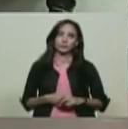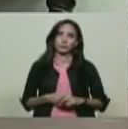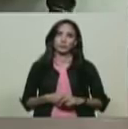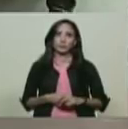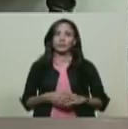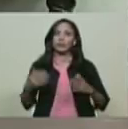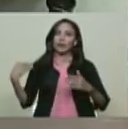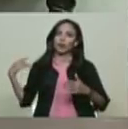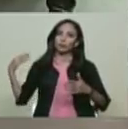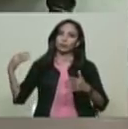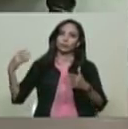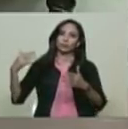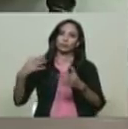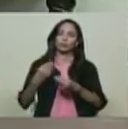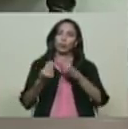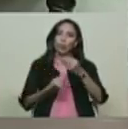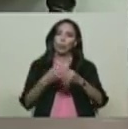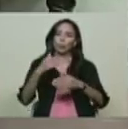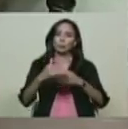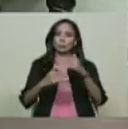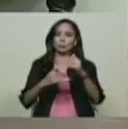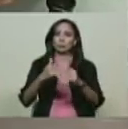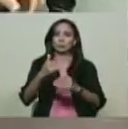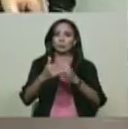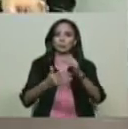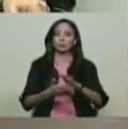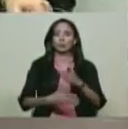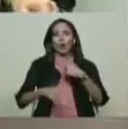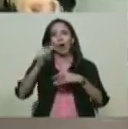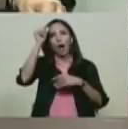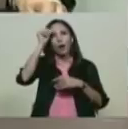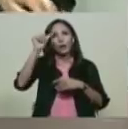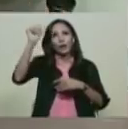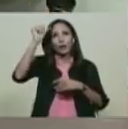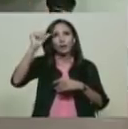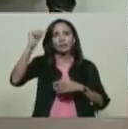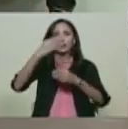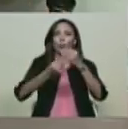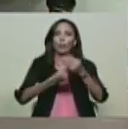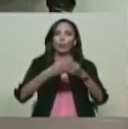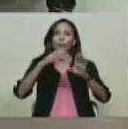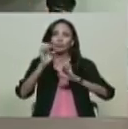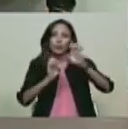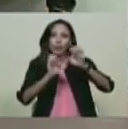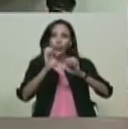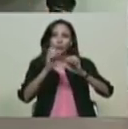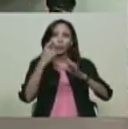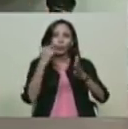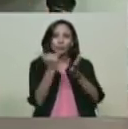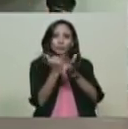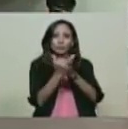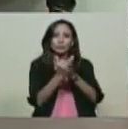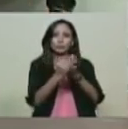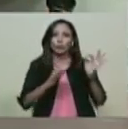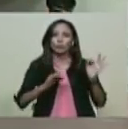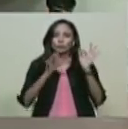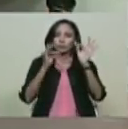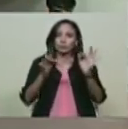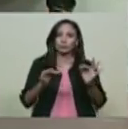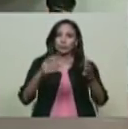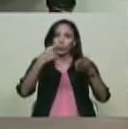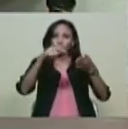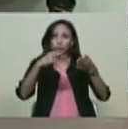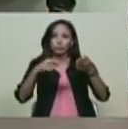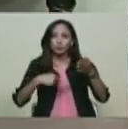hemos venido avanzando en el análisis, en la evaluación y en el cronograma de implementación